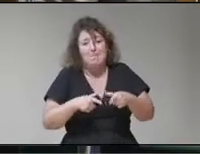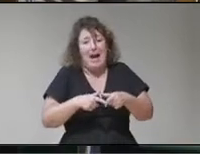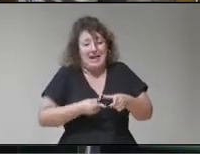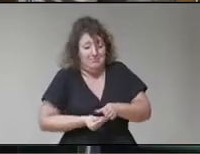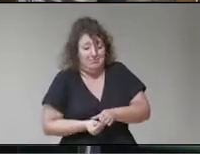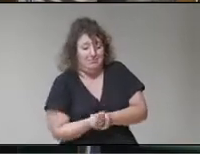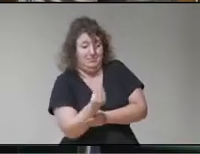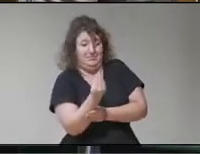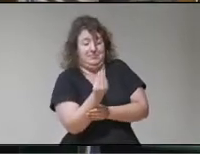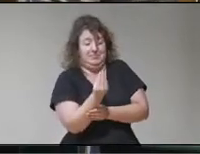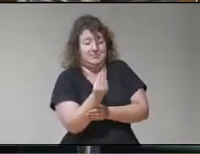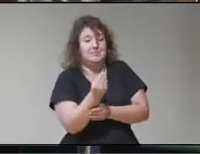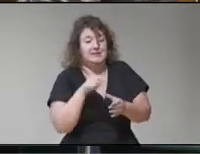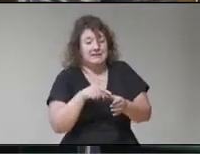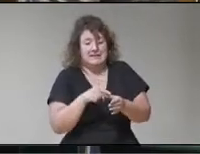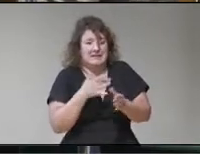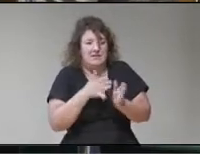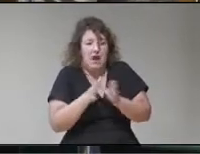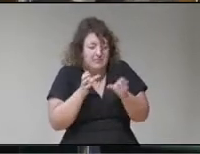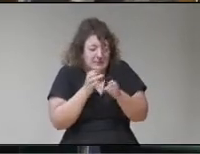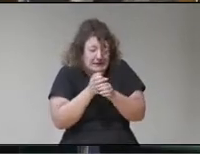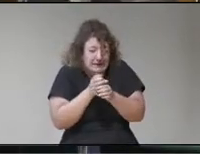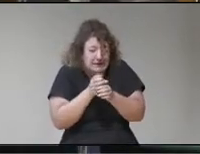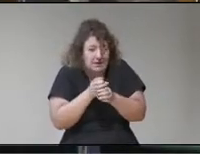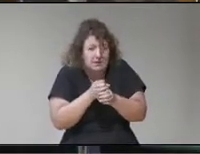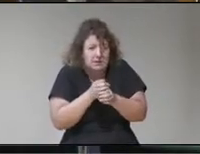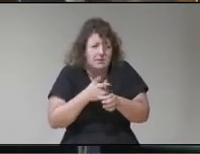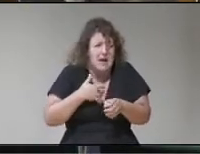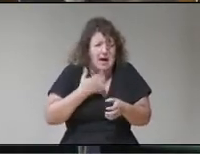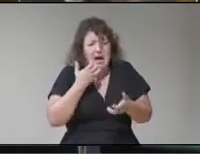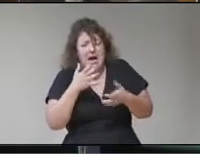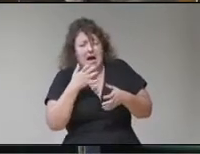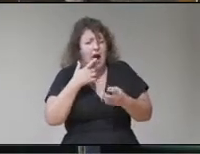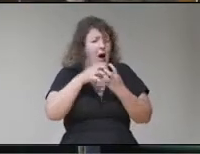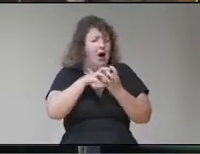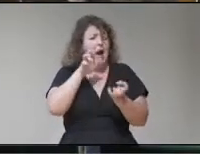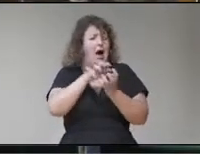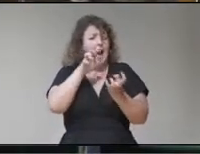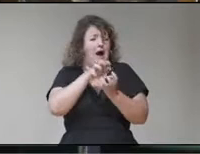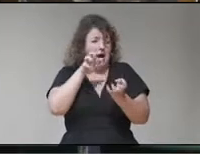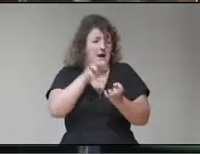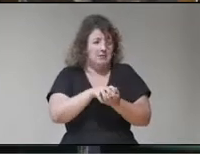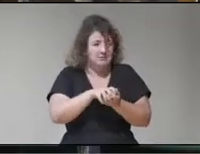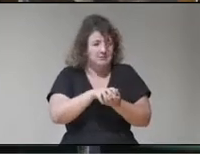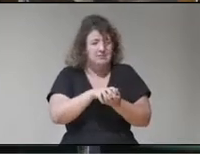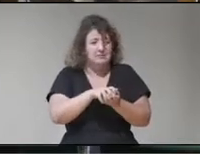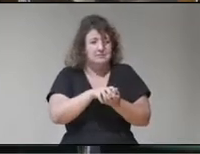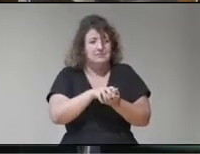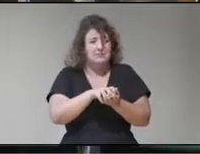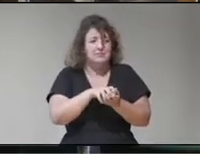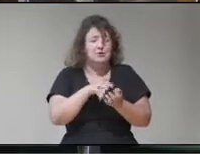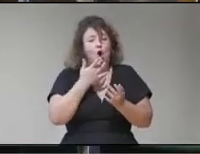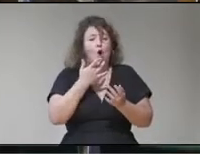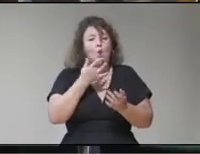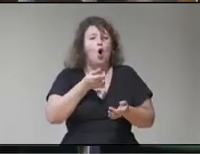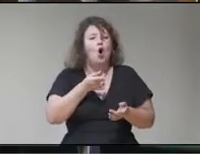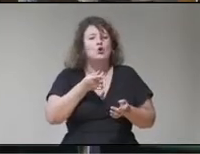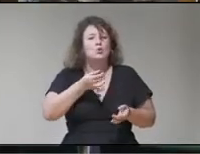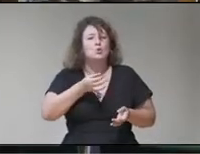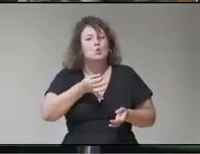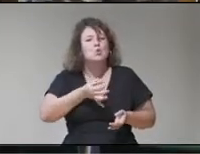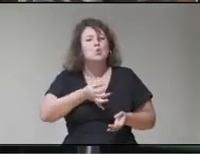pues, claro, aquello está estrecho. Y entonces nos quejamos, abrimos la bocaza y, consiguientemente, nos tomamos un chupito de